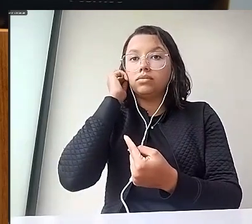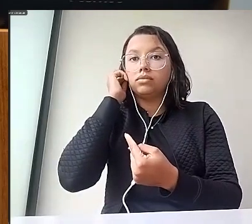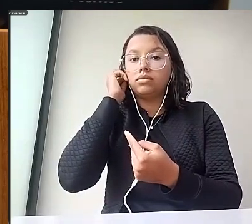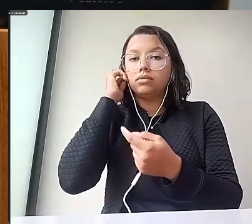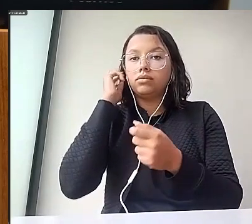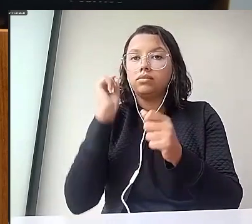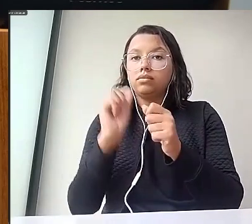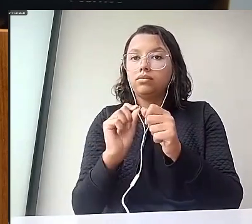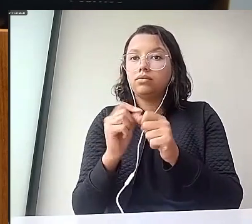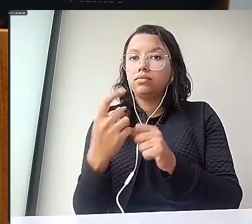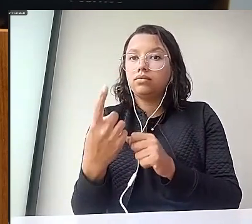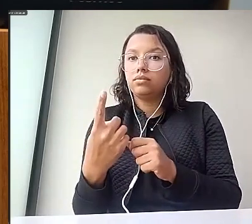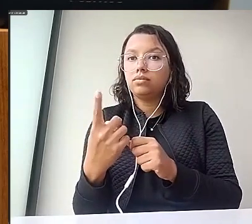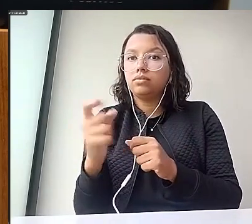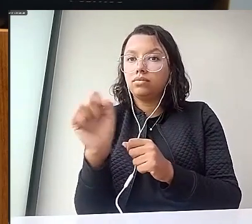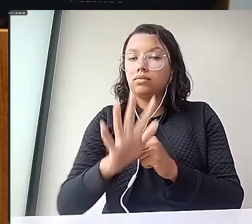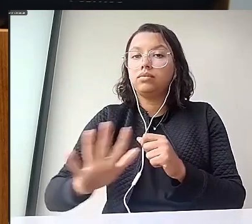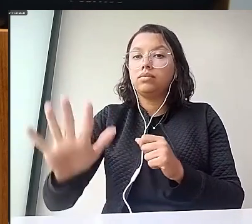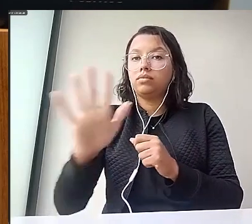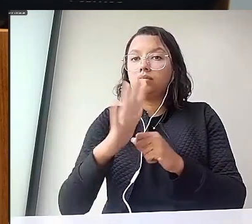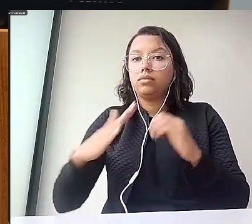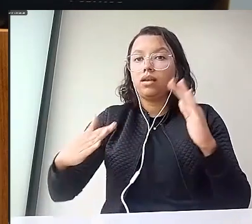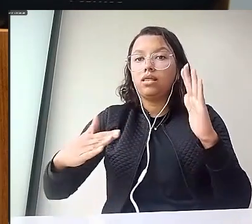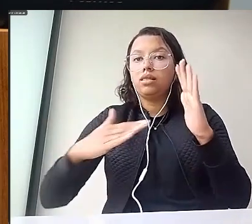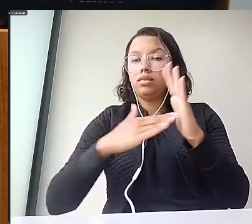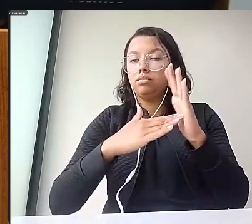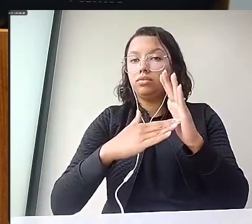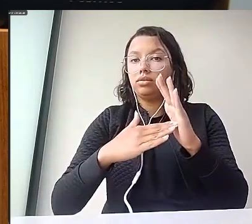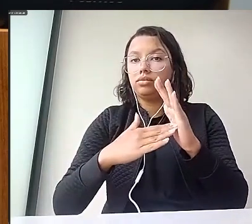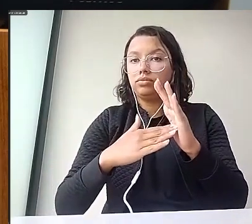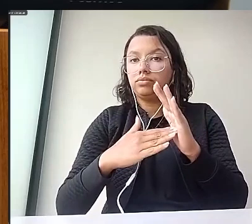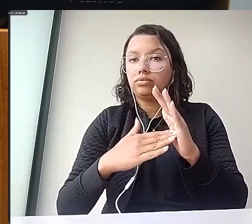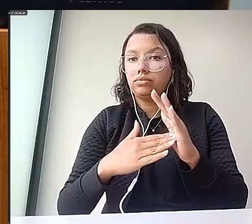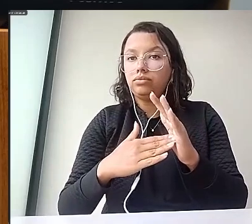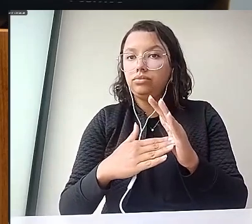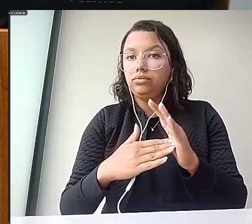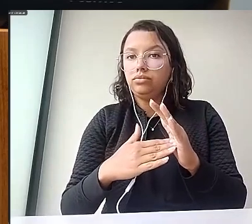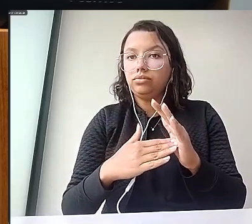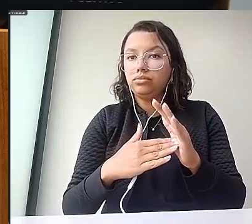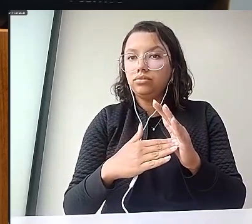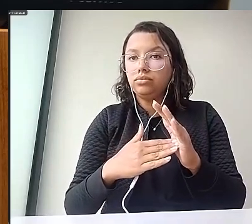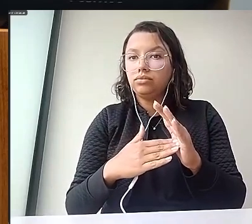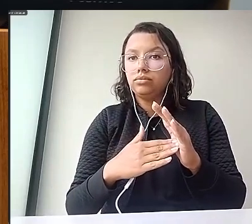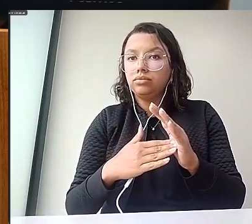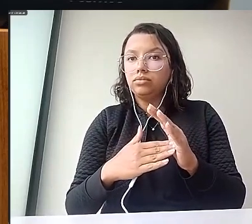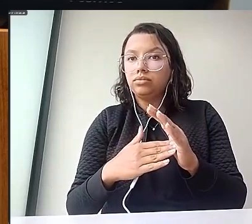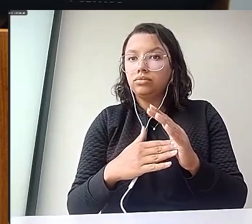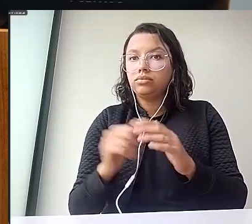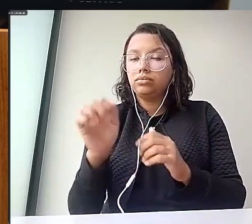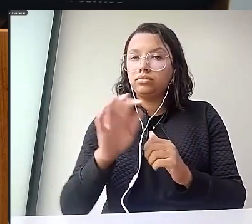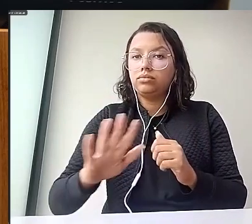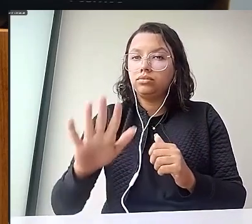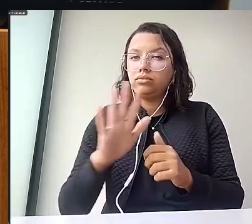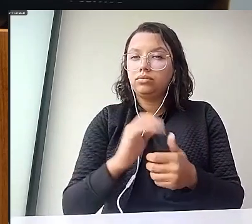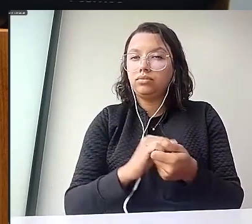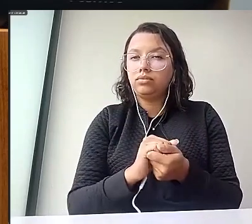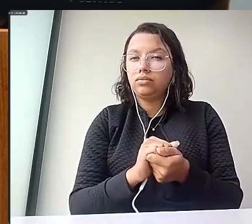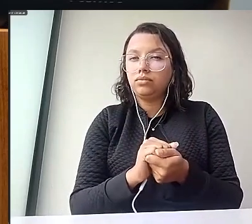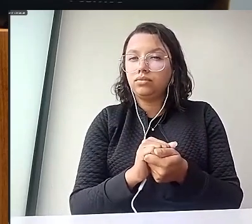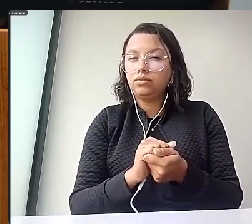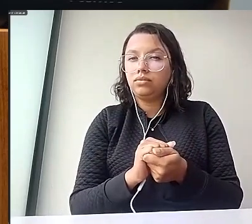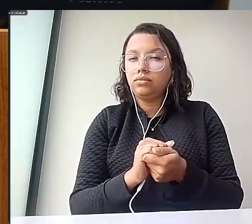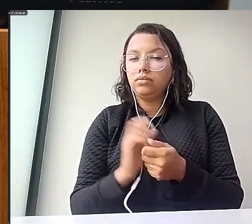un campo limitado de intervención, taxativamente limitado de intervención para el legislador. Unos años después,